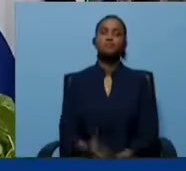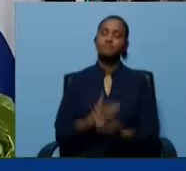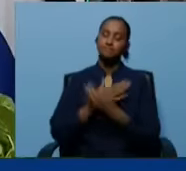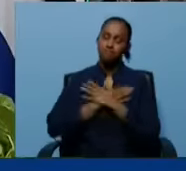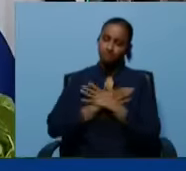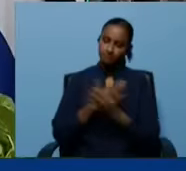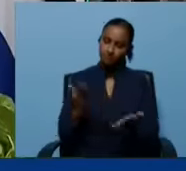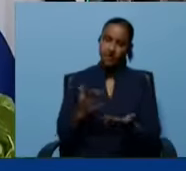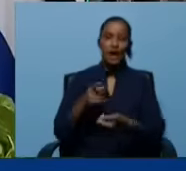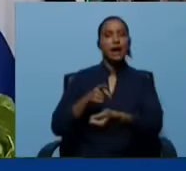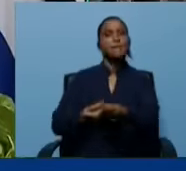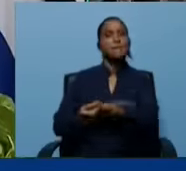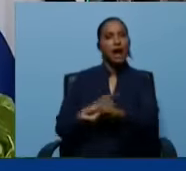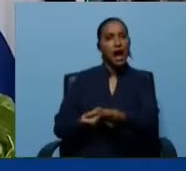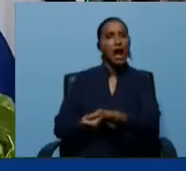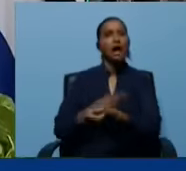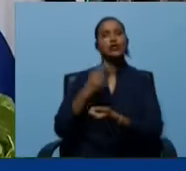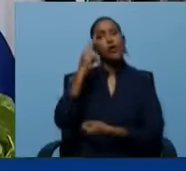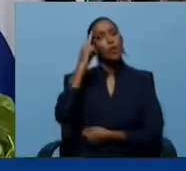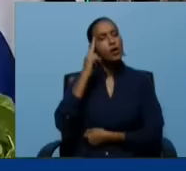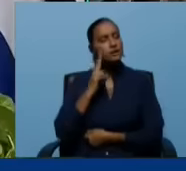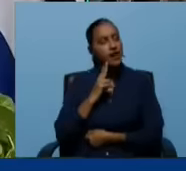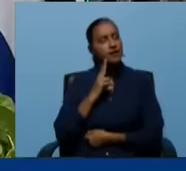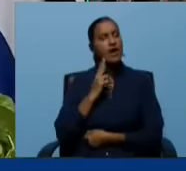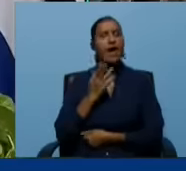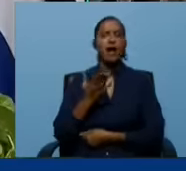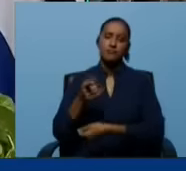bolivarianos, hermanos venezolanos,